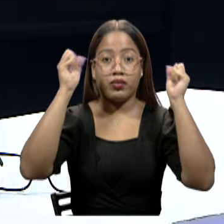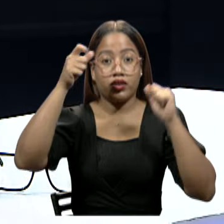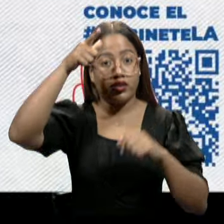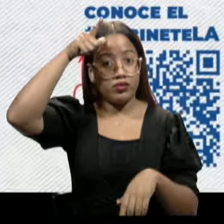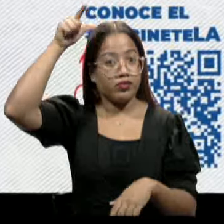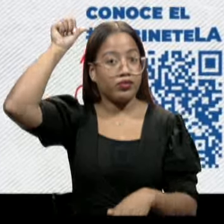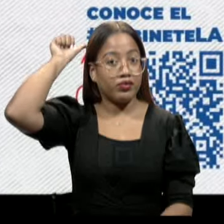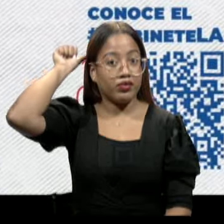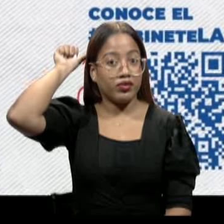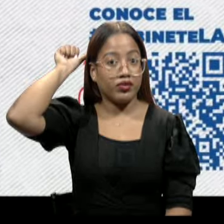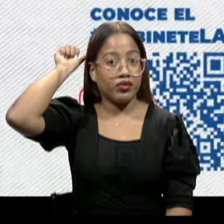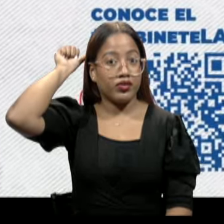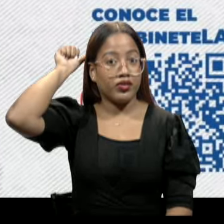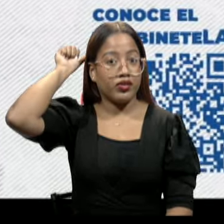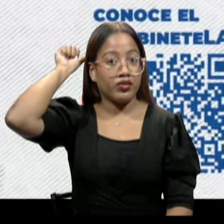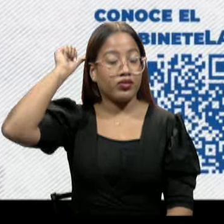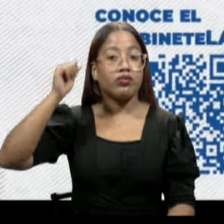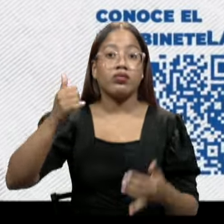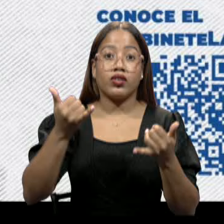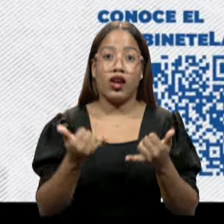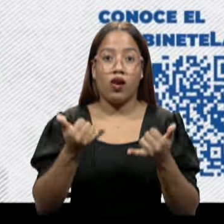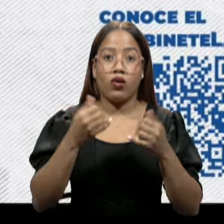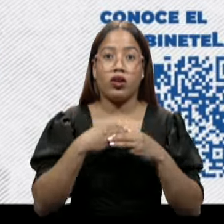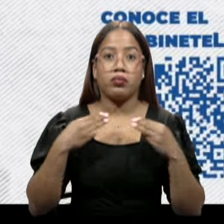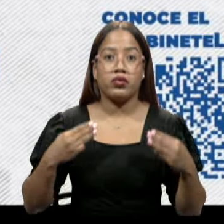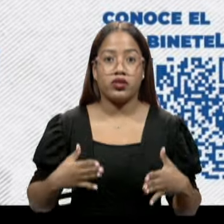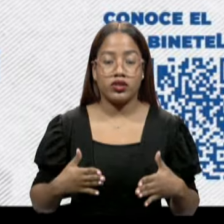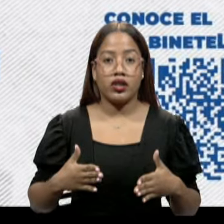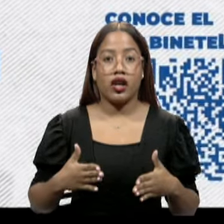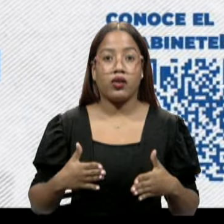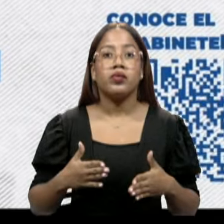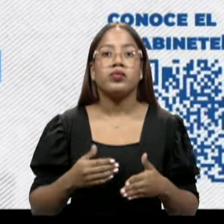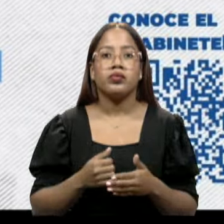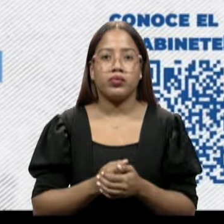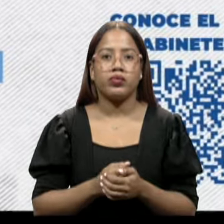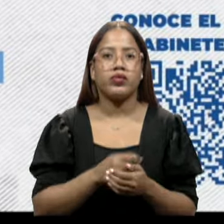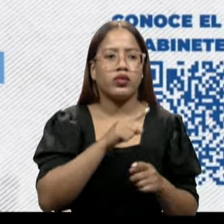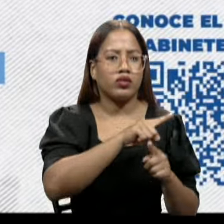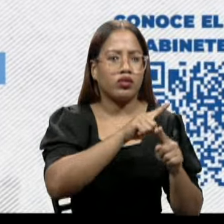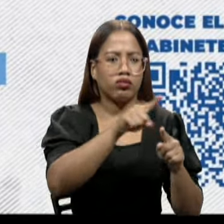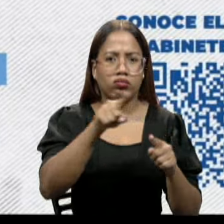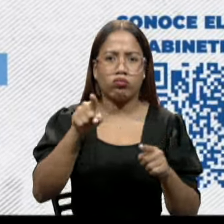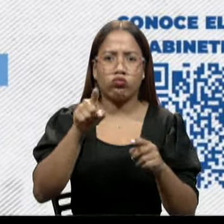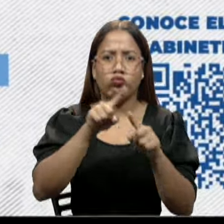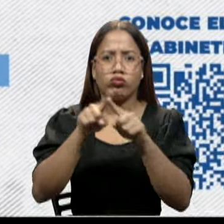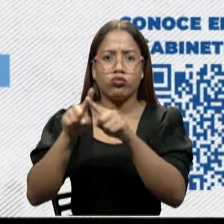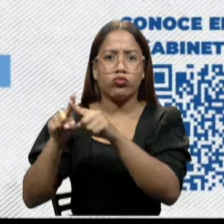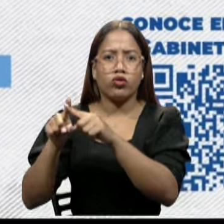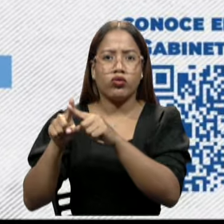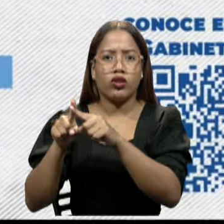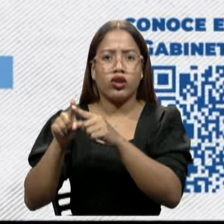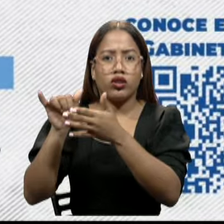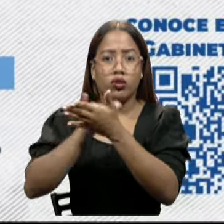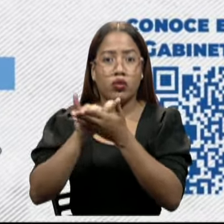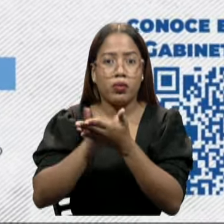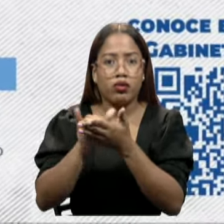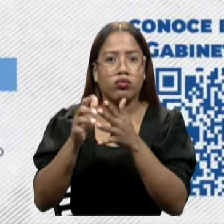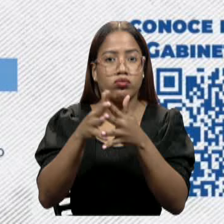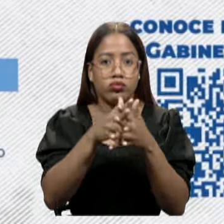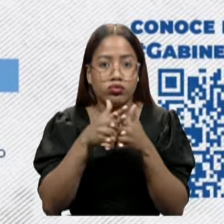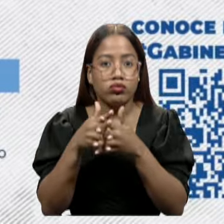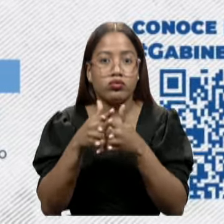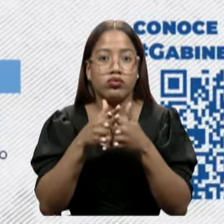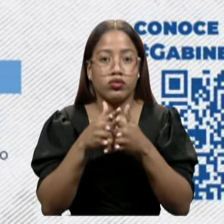Abinader, realizó designaciones este miércoles en el Ministerio de Interior y Policía, así como también en el Consulado de la República Dominicana en Nueva York, Estados Unidos.